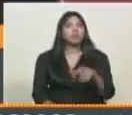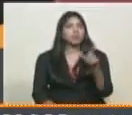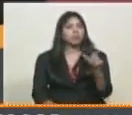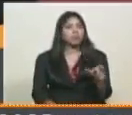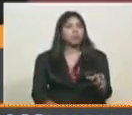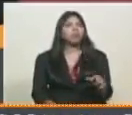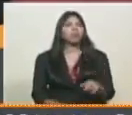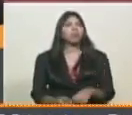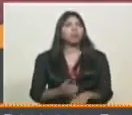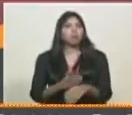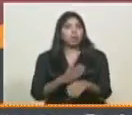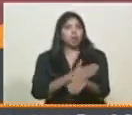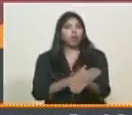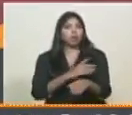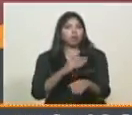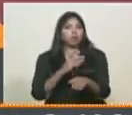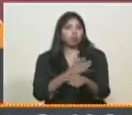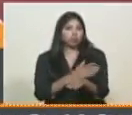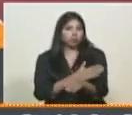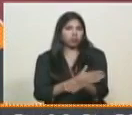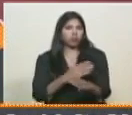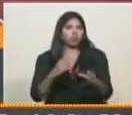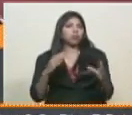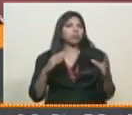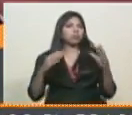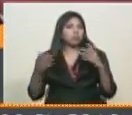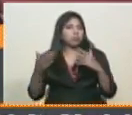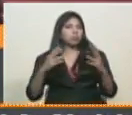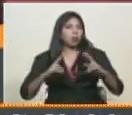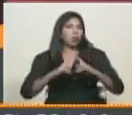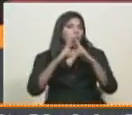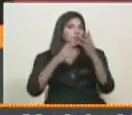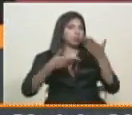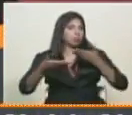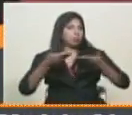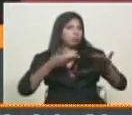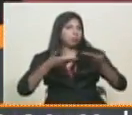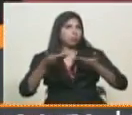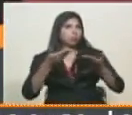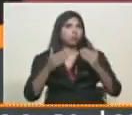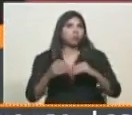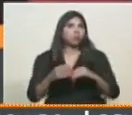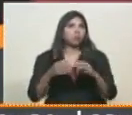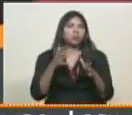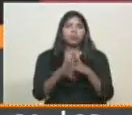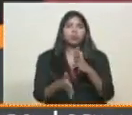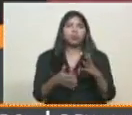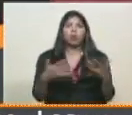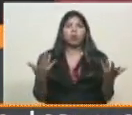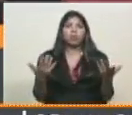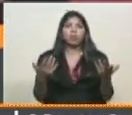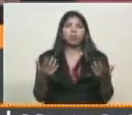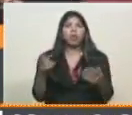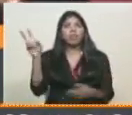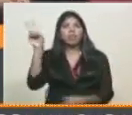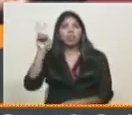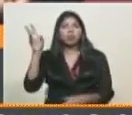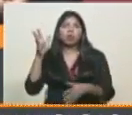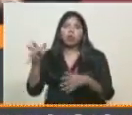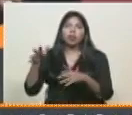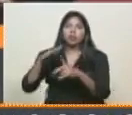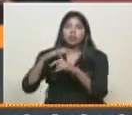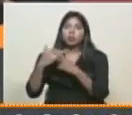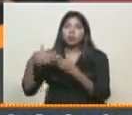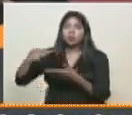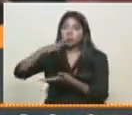cita islámica también tuvieron allí ese encuentro para también hablar un poco de ese escenario de venezuela en esta